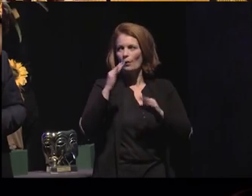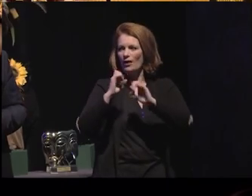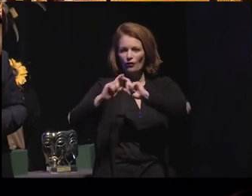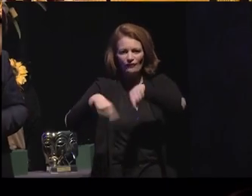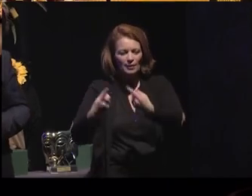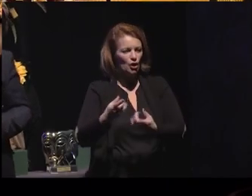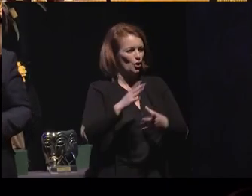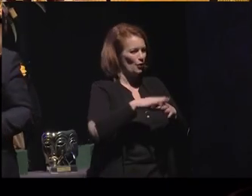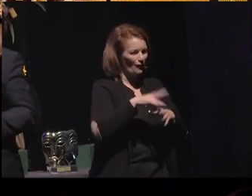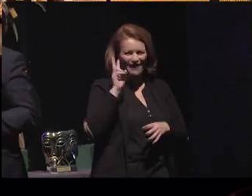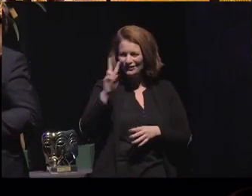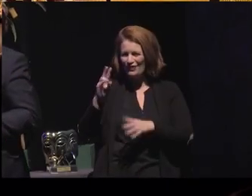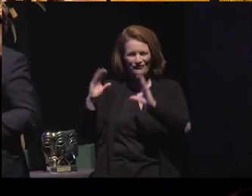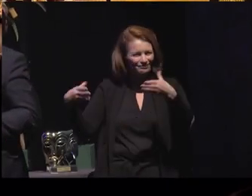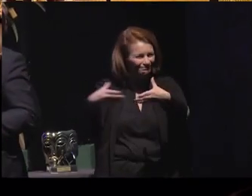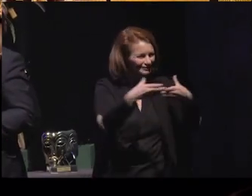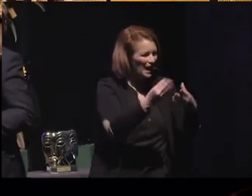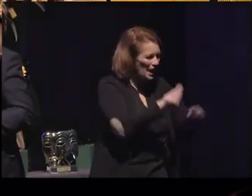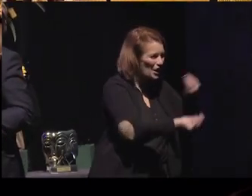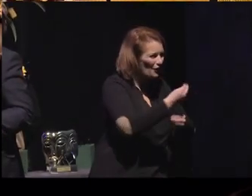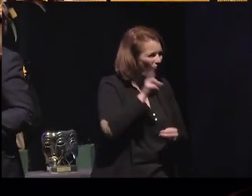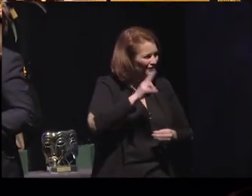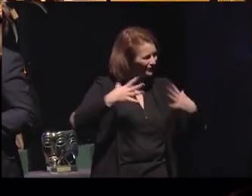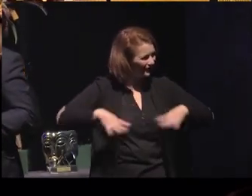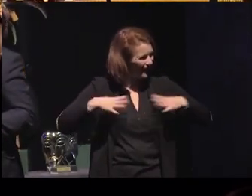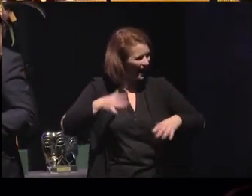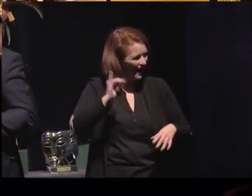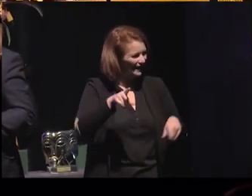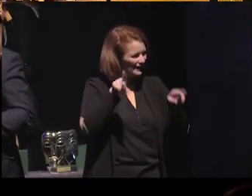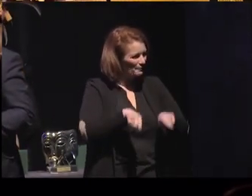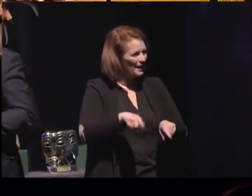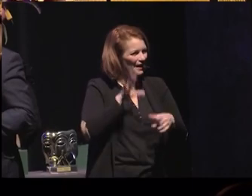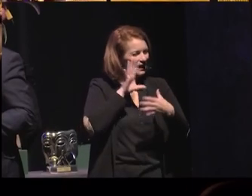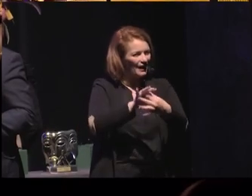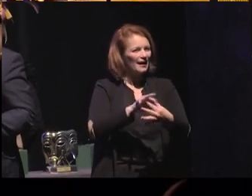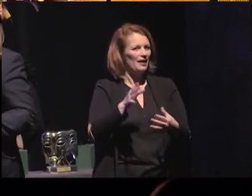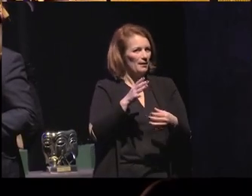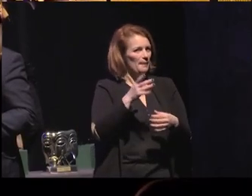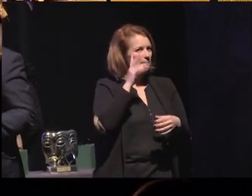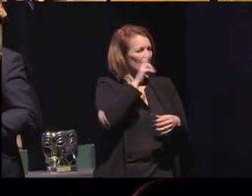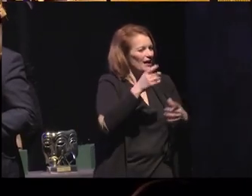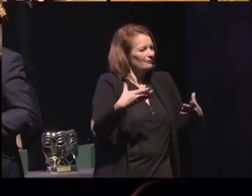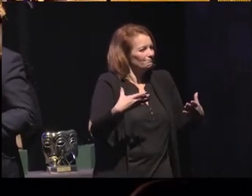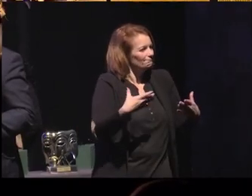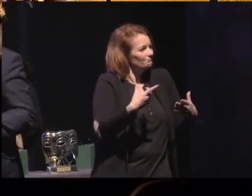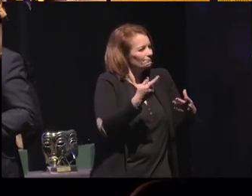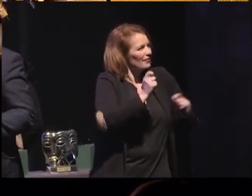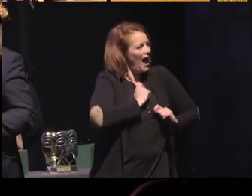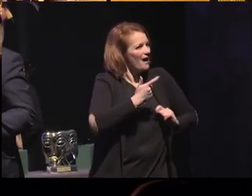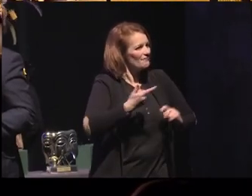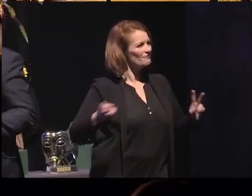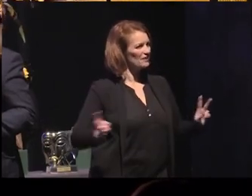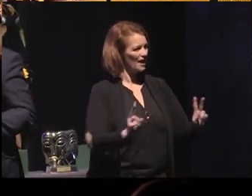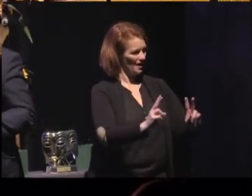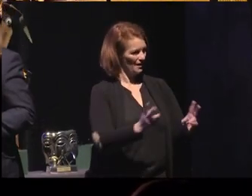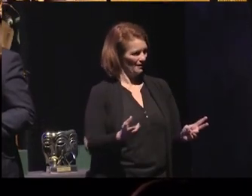vuestros niños por aquí que lo he visto, pues también permite, como no, que esta semilla vaya germinando en la gente que llega a hacer carnaval cuando ya